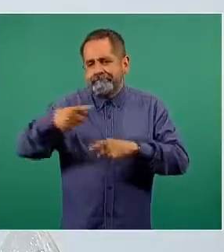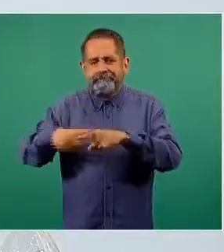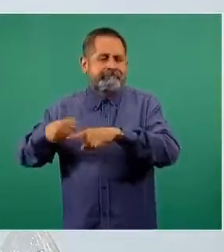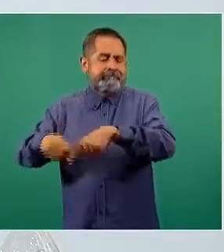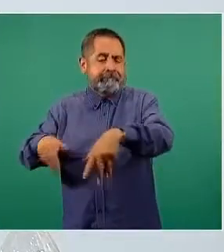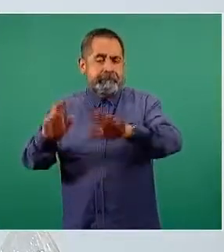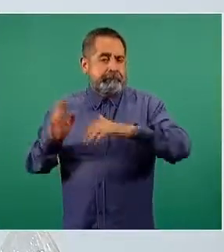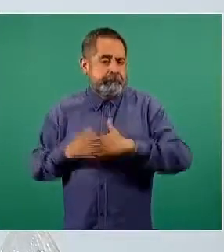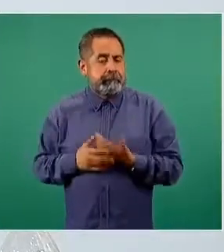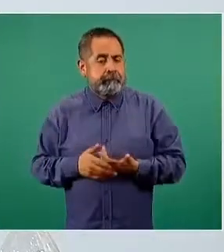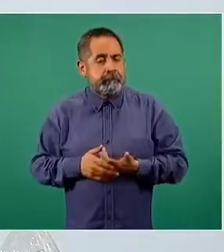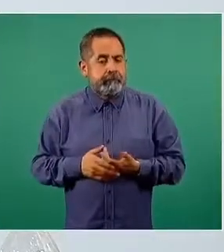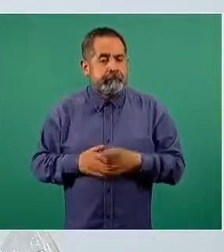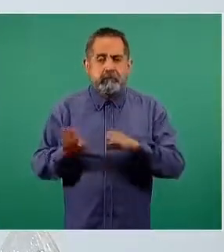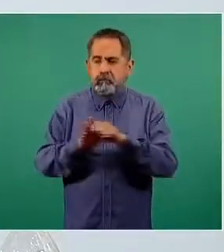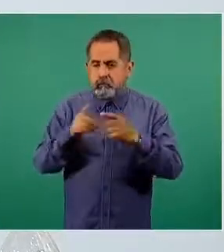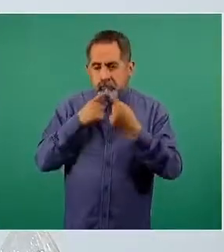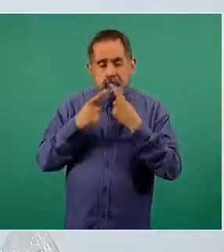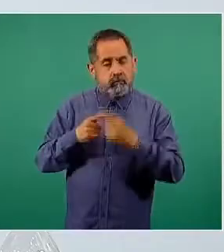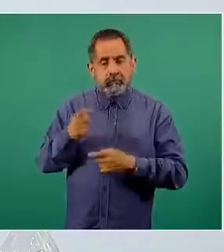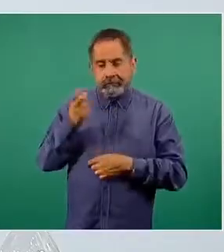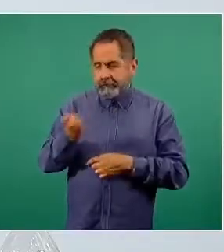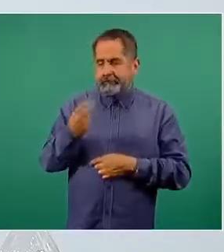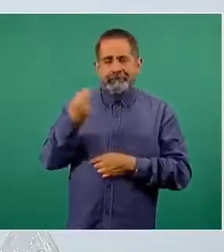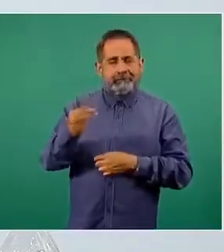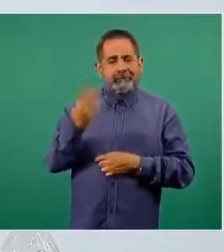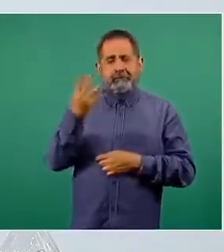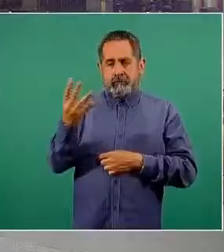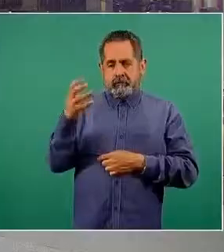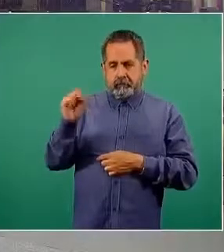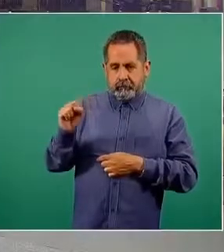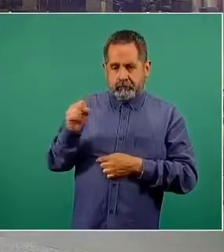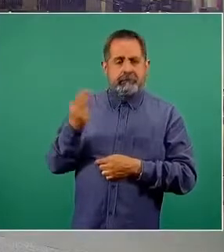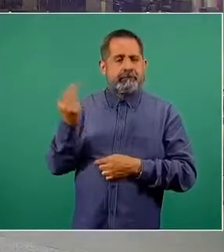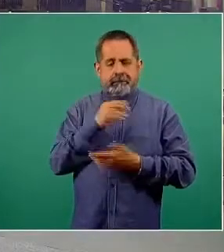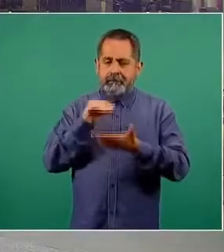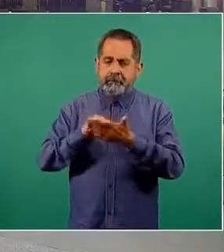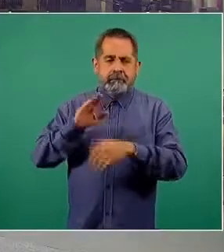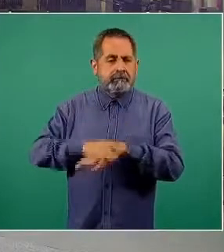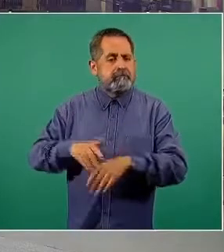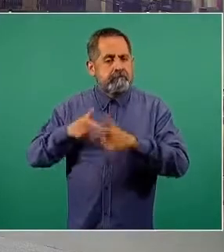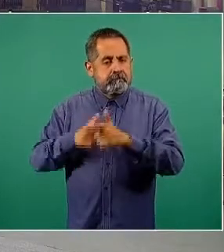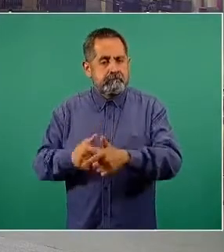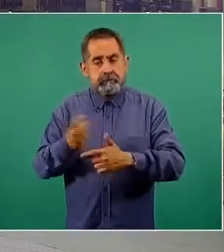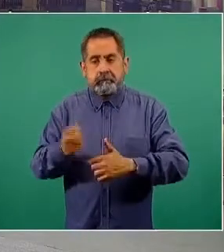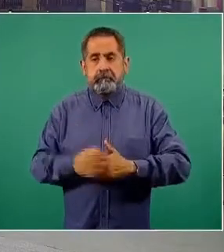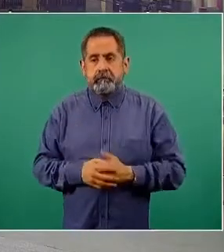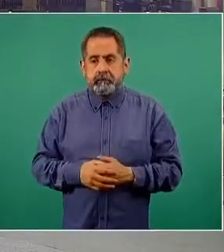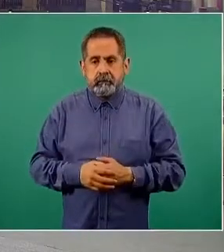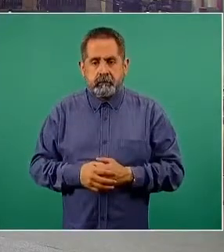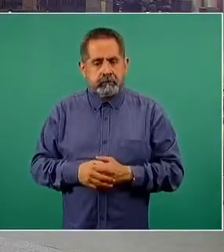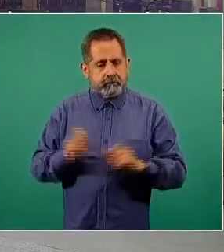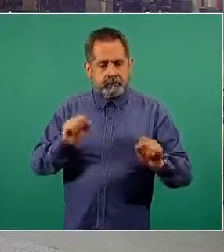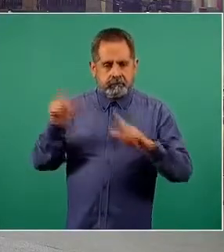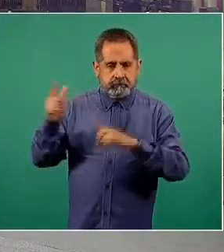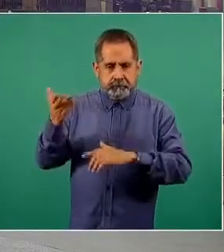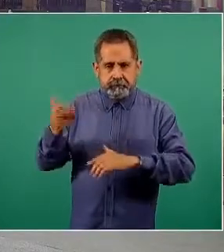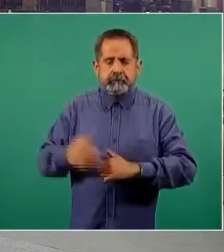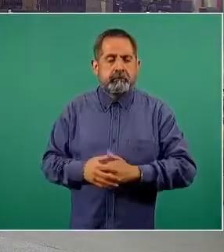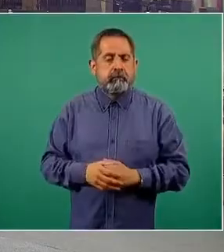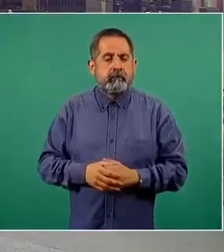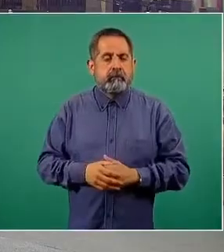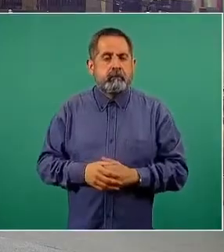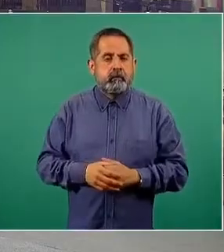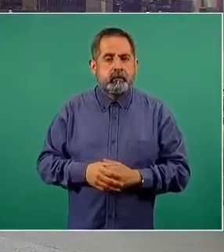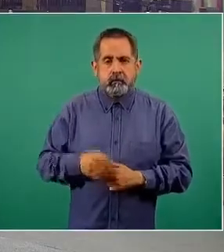de movilidad 4S tiene que seguirse implementando cada vez con mayor fuerza. Y para eso, me regalas la siguiente,